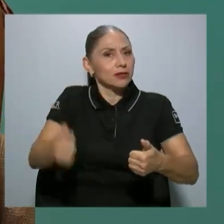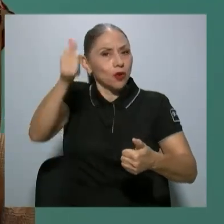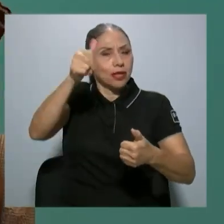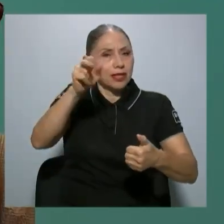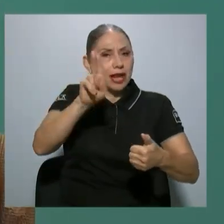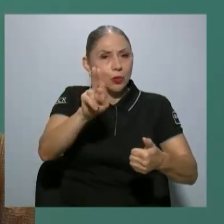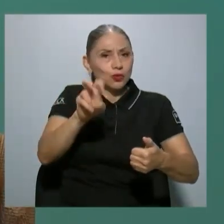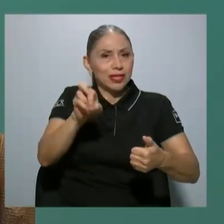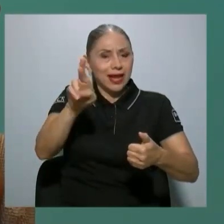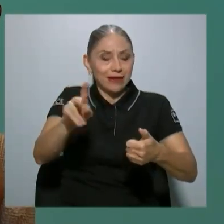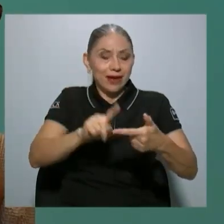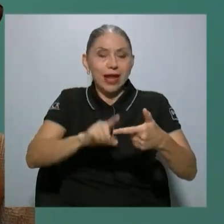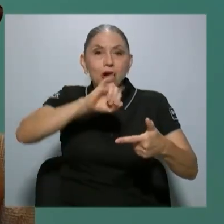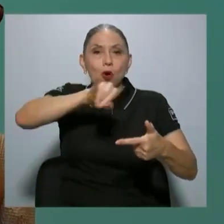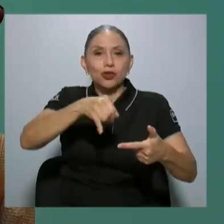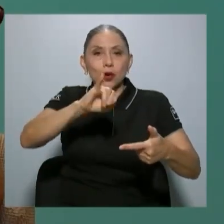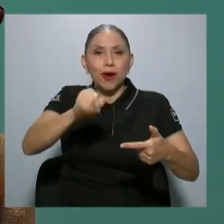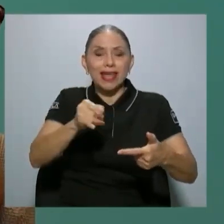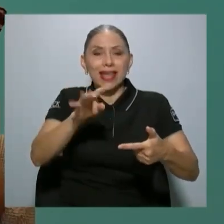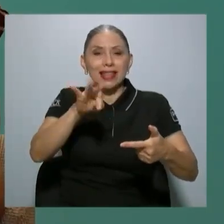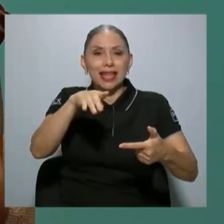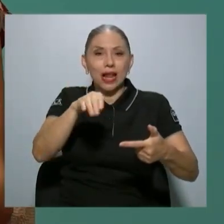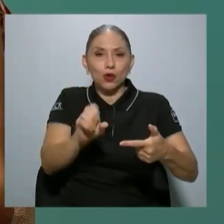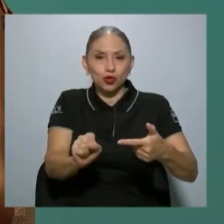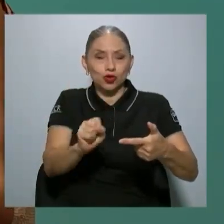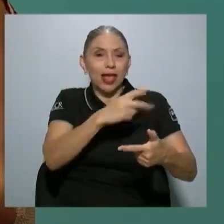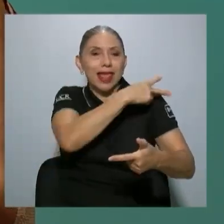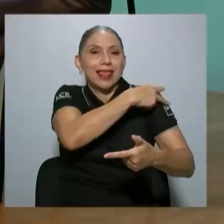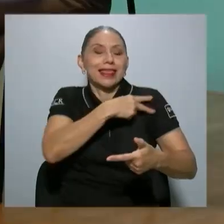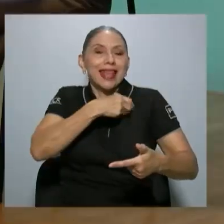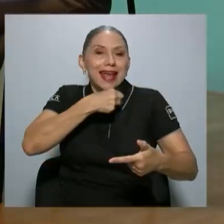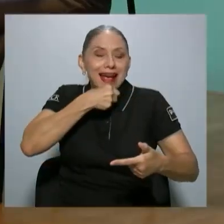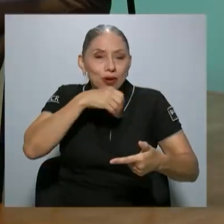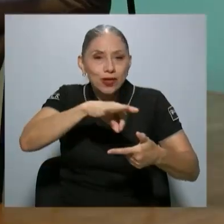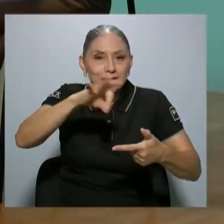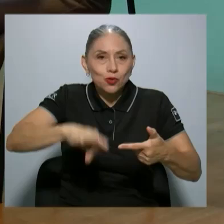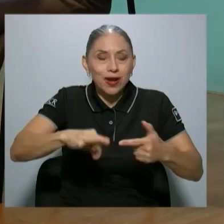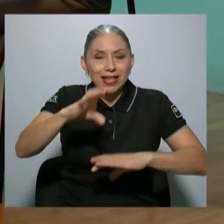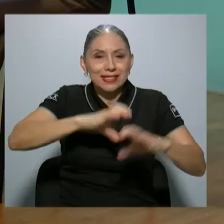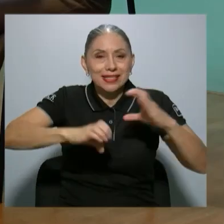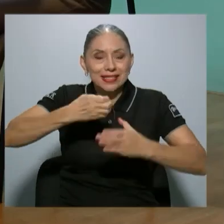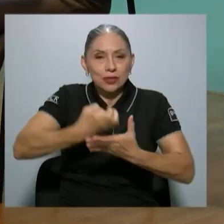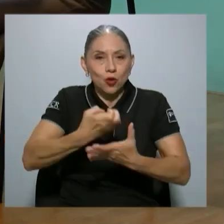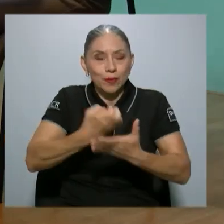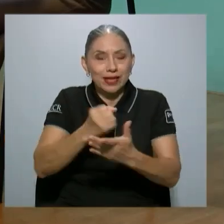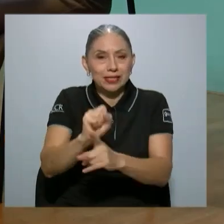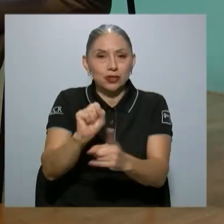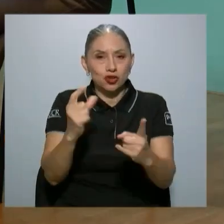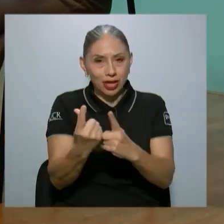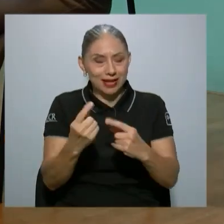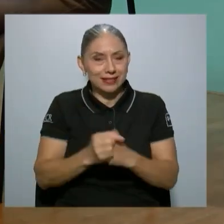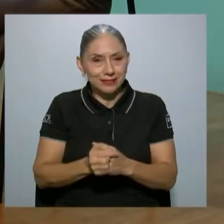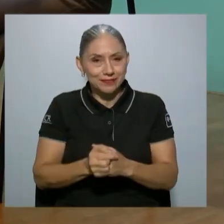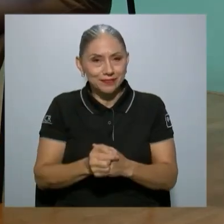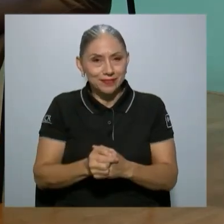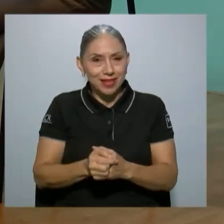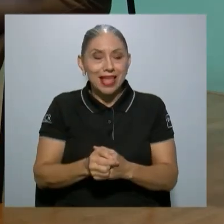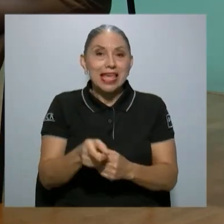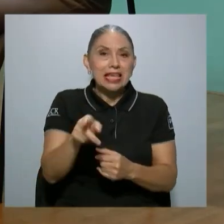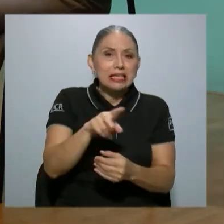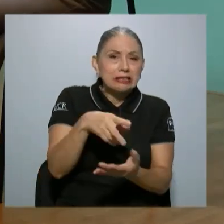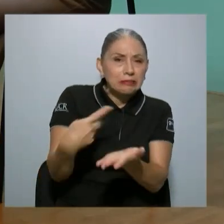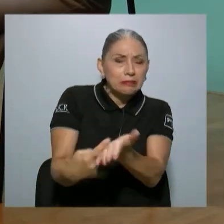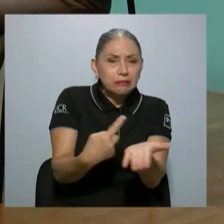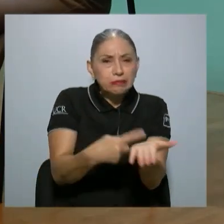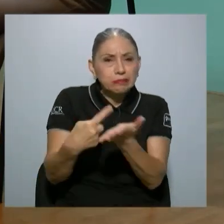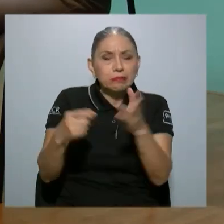y don José Joaquín Trejos como decano de la Escuela de Ciencias Económicas y Sociales, y se está discutiendo este tema